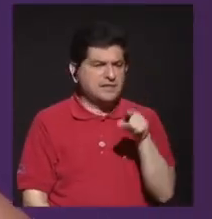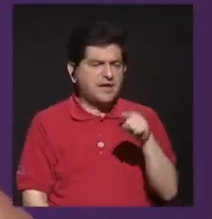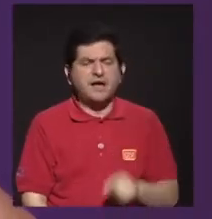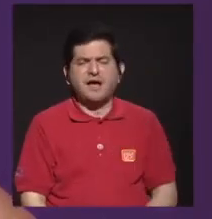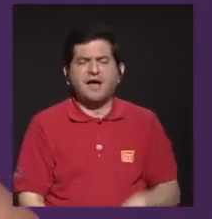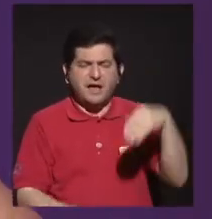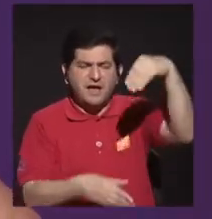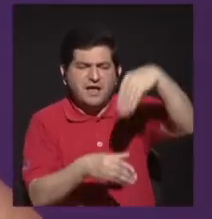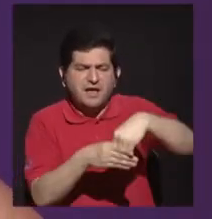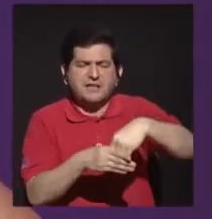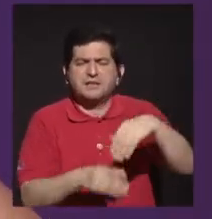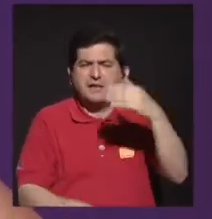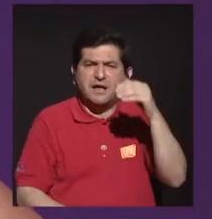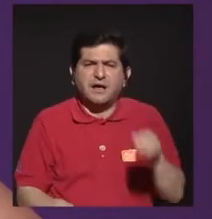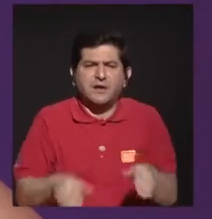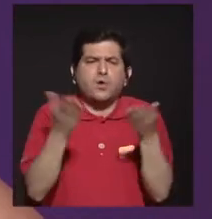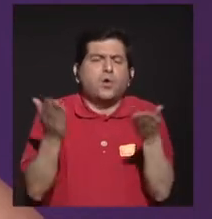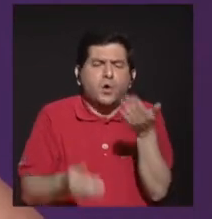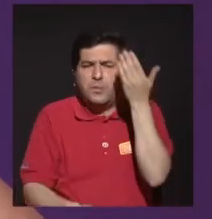por qué.